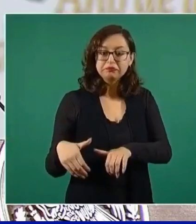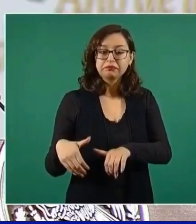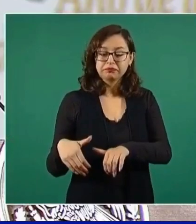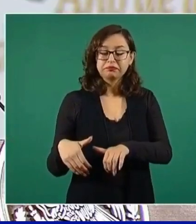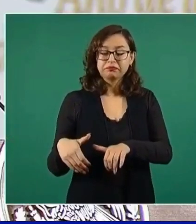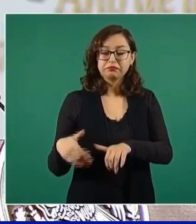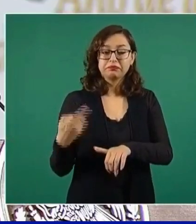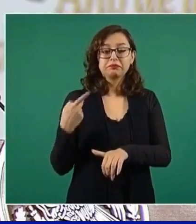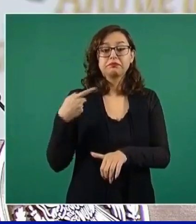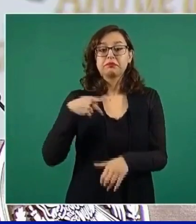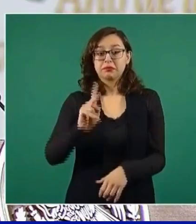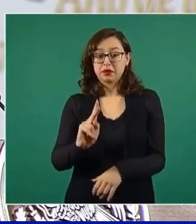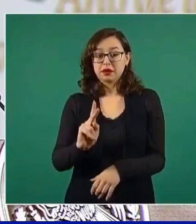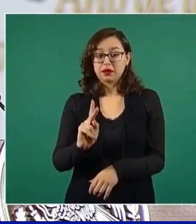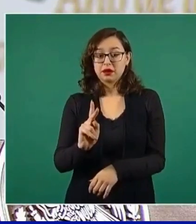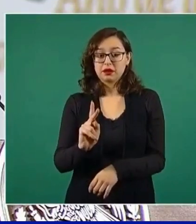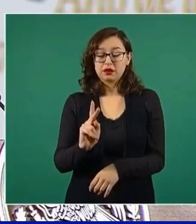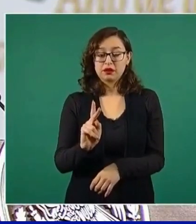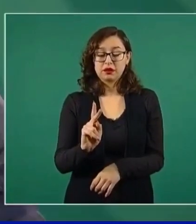por